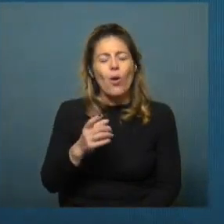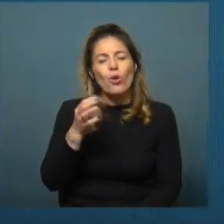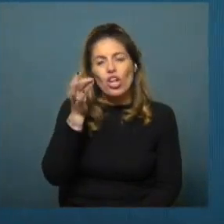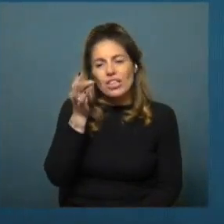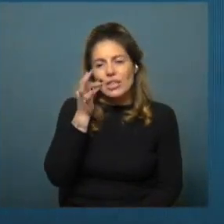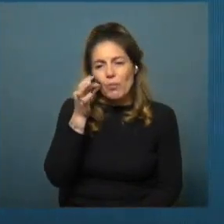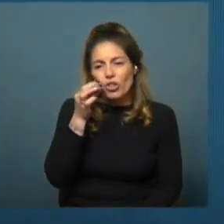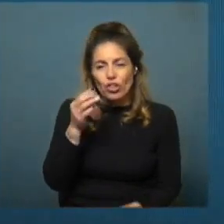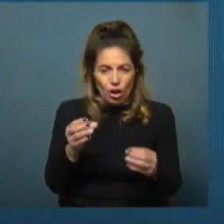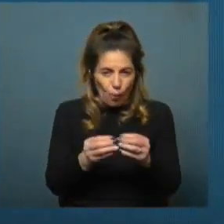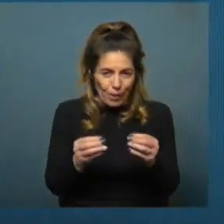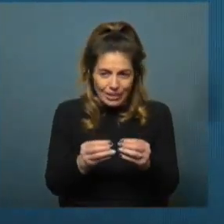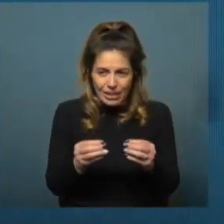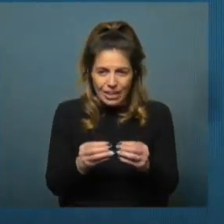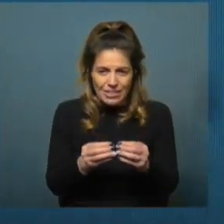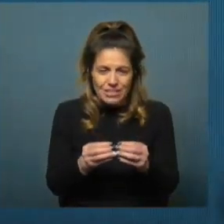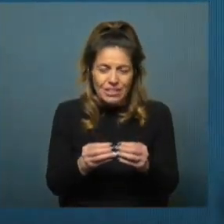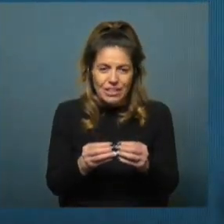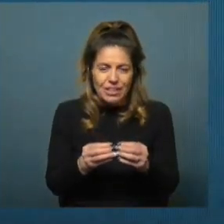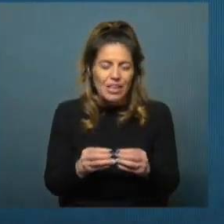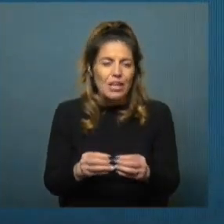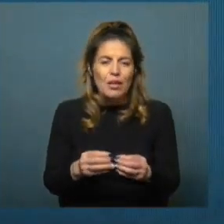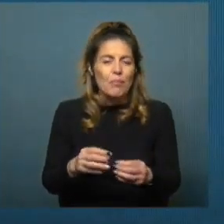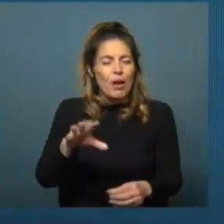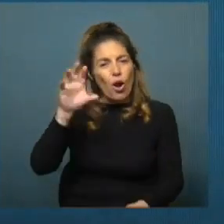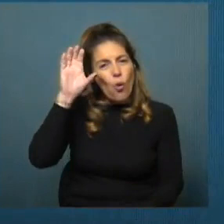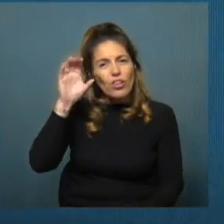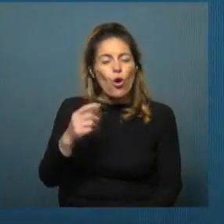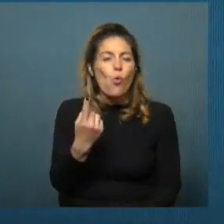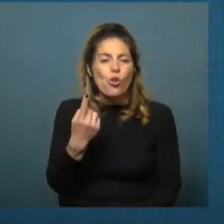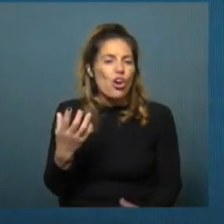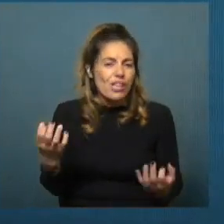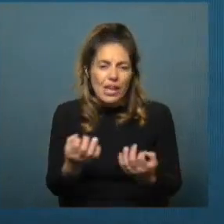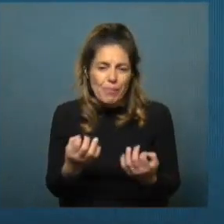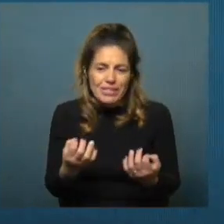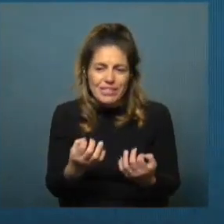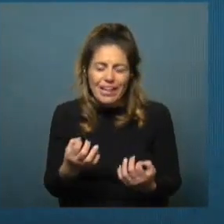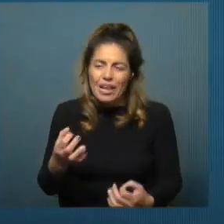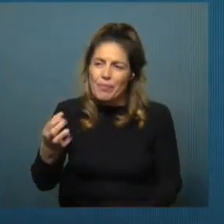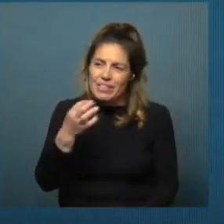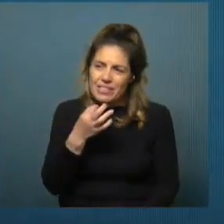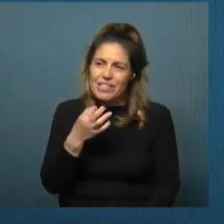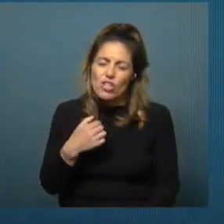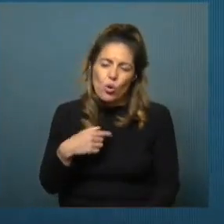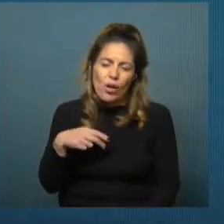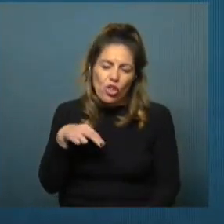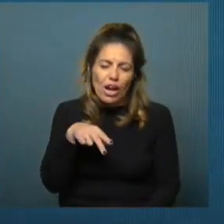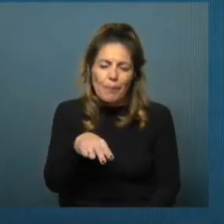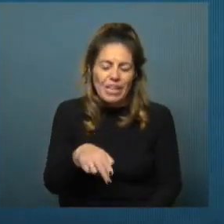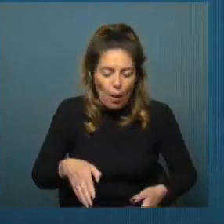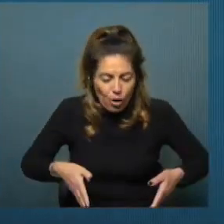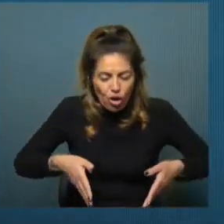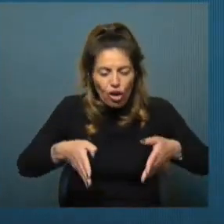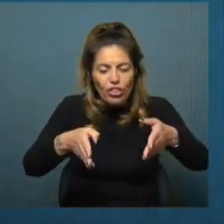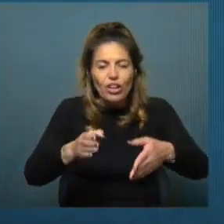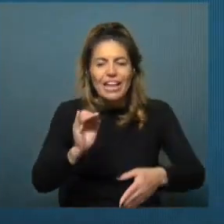compañeras este me acuerdo de uno en especial que decía yo cuando caminábamos por los por los corredores de